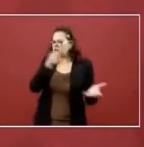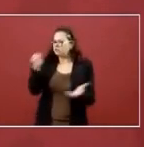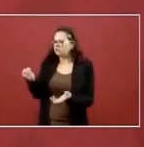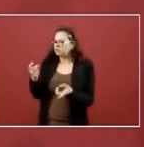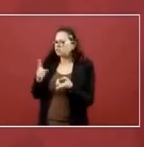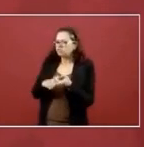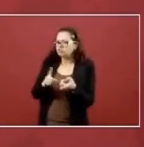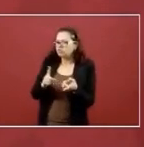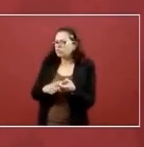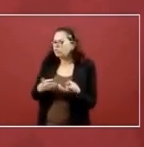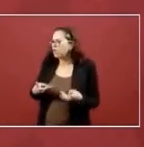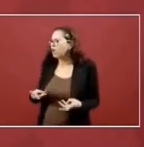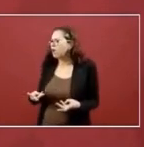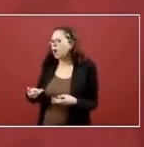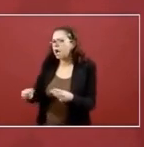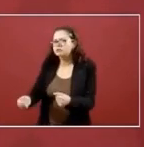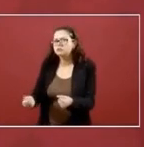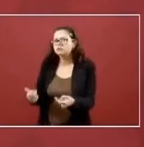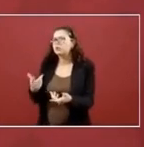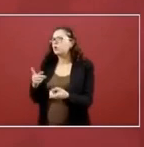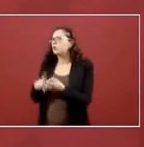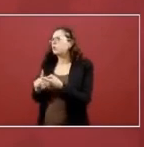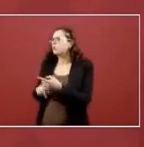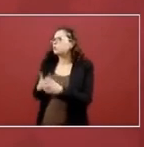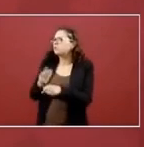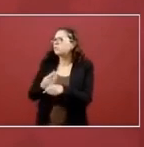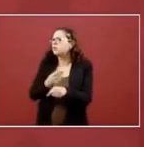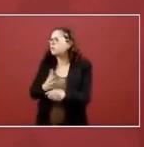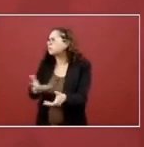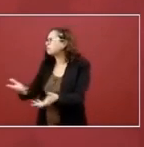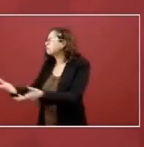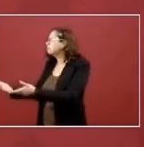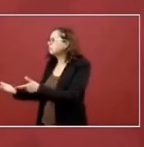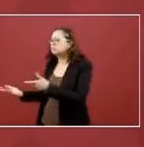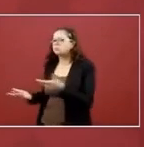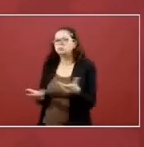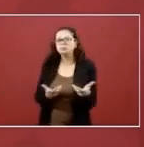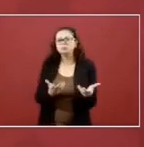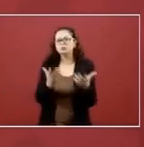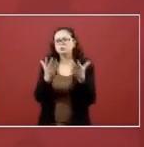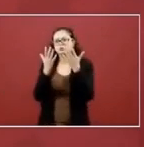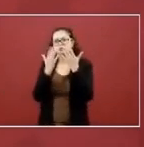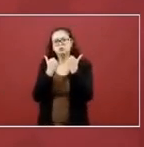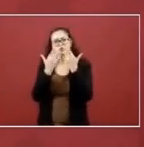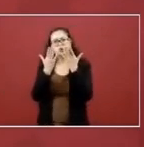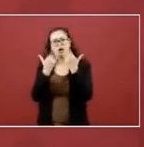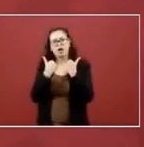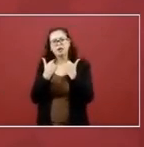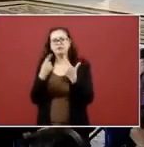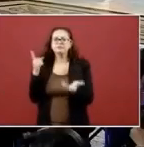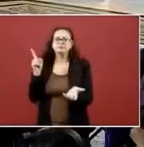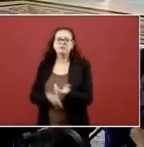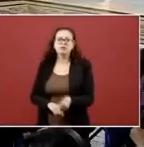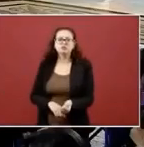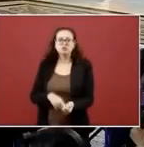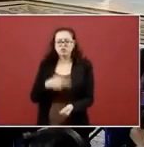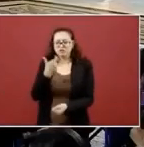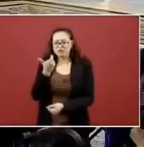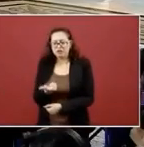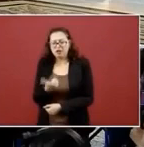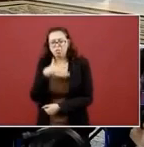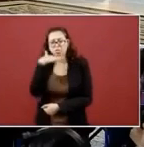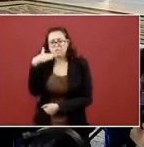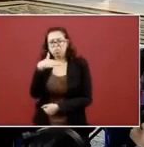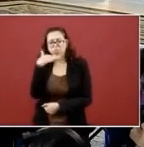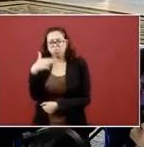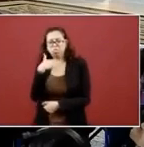se ven por muchos lados. Hubo algunas, pero la gran mayoría fue perdido por ineficiencia y corrupción. Entonces, esto le va a permitir,